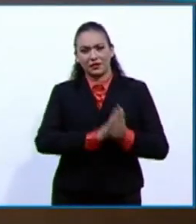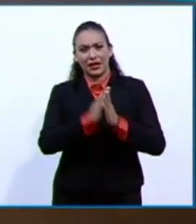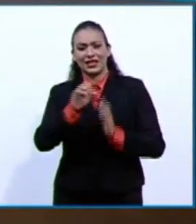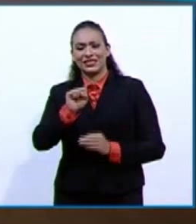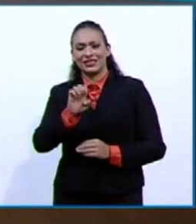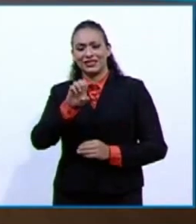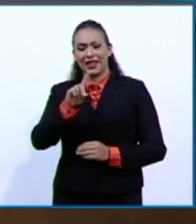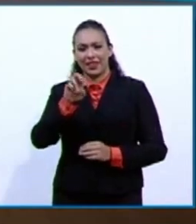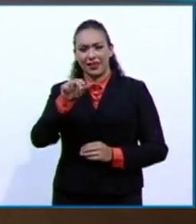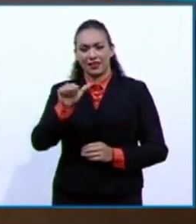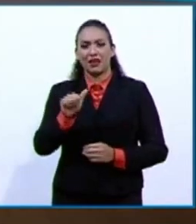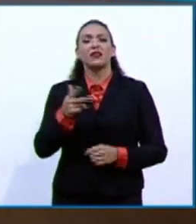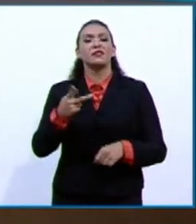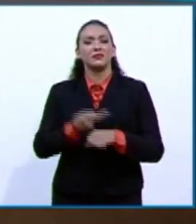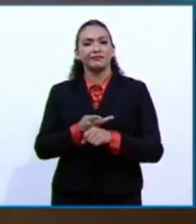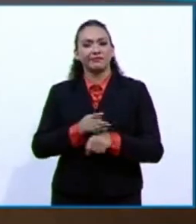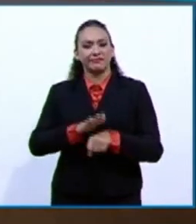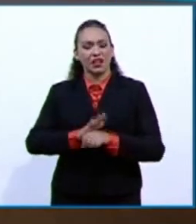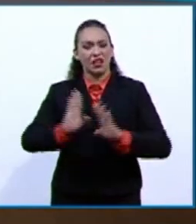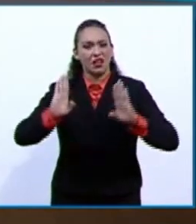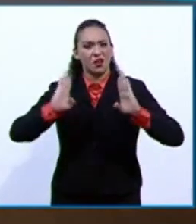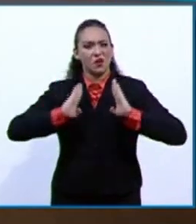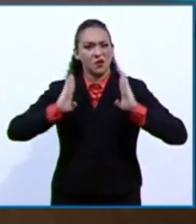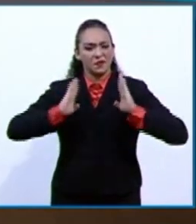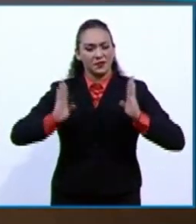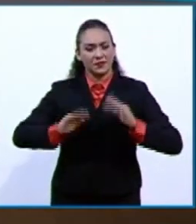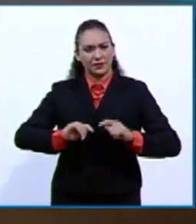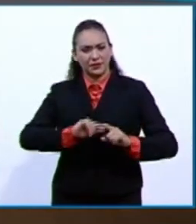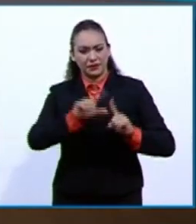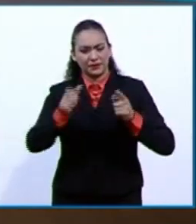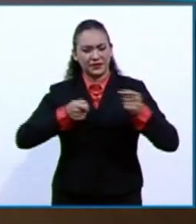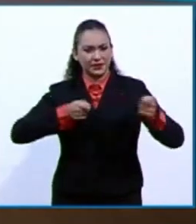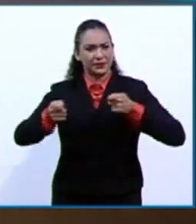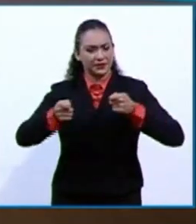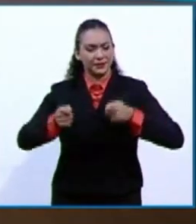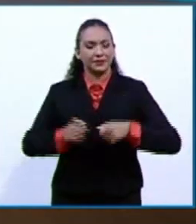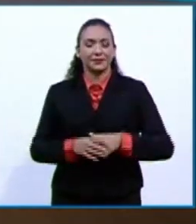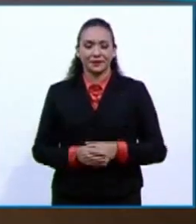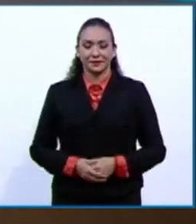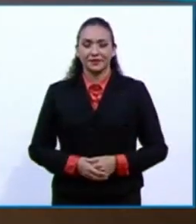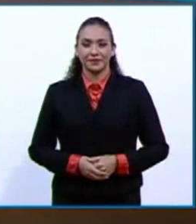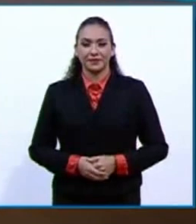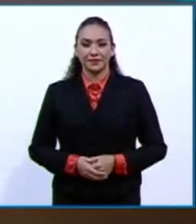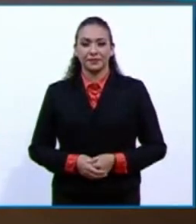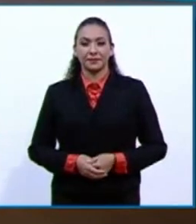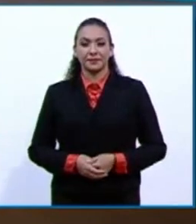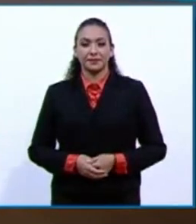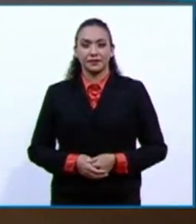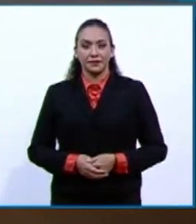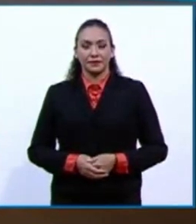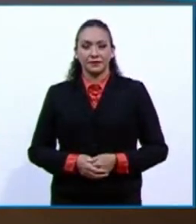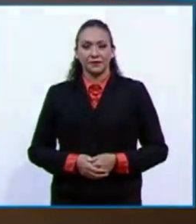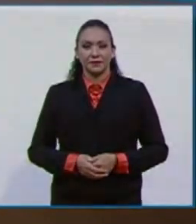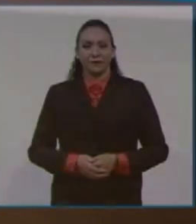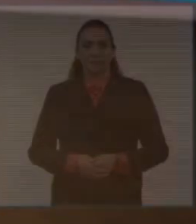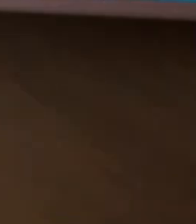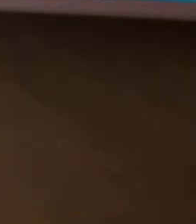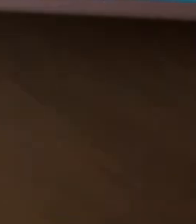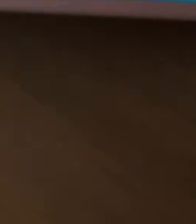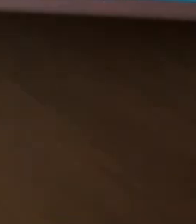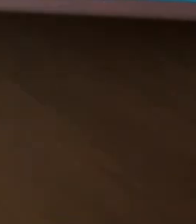es un paso hacia la militarización del país, advierten organizaciones de la sociedad civil.